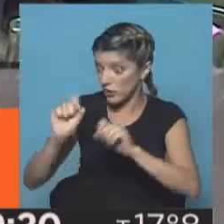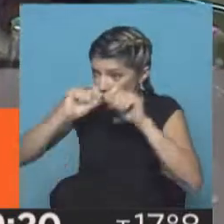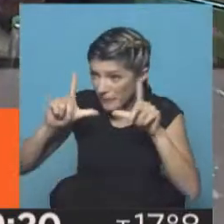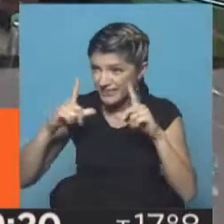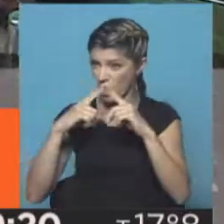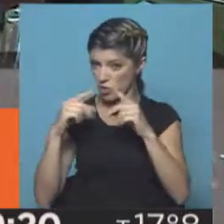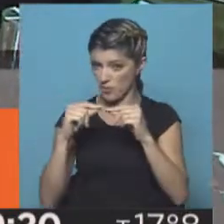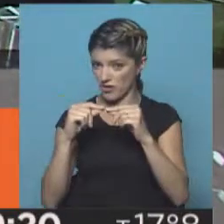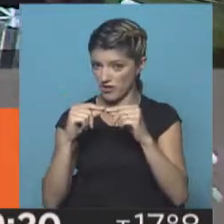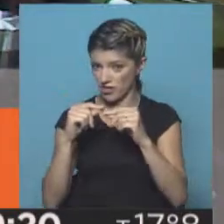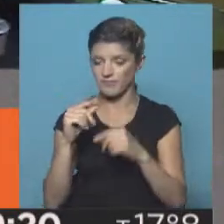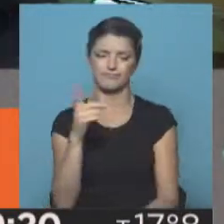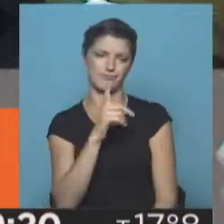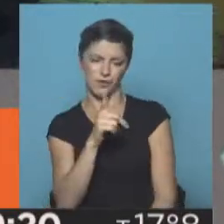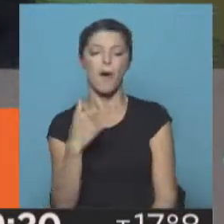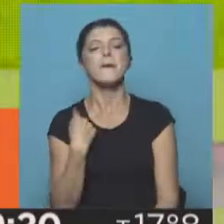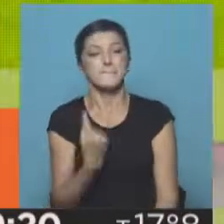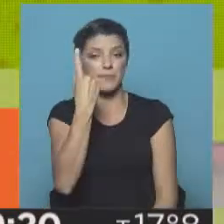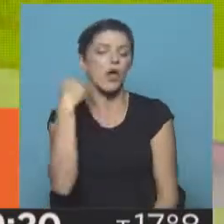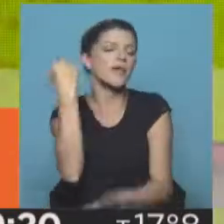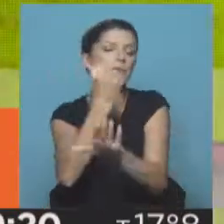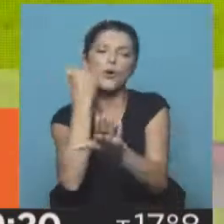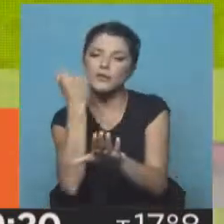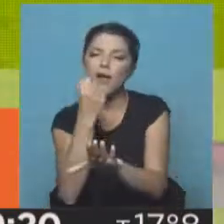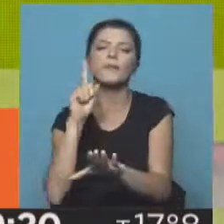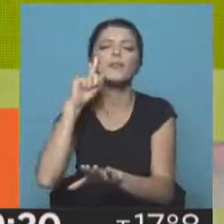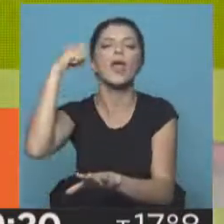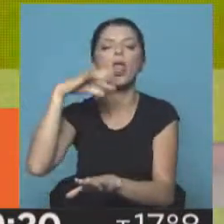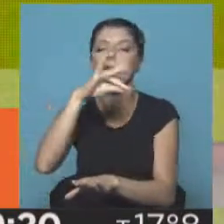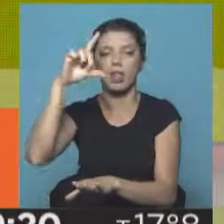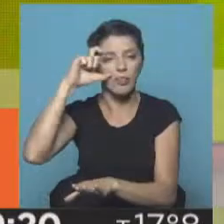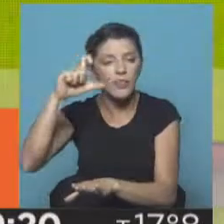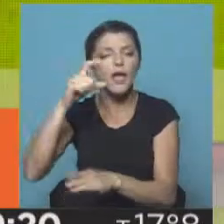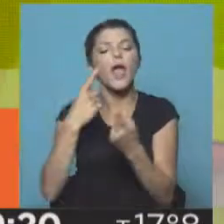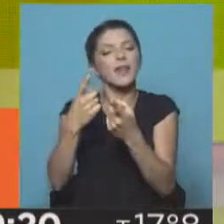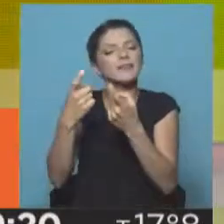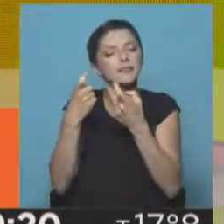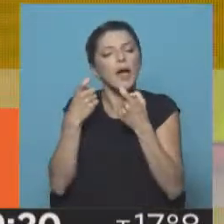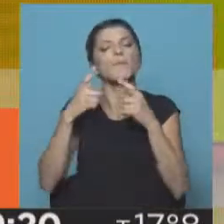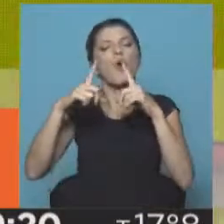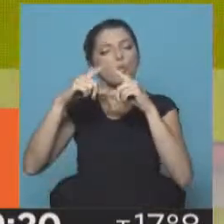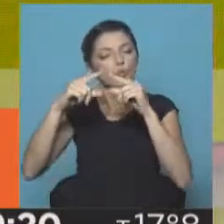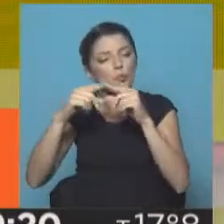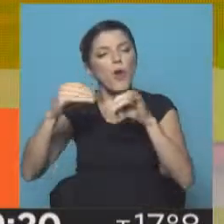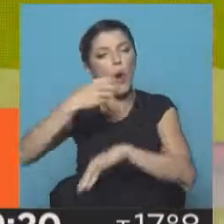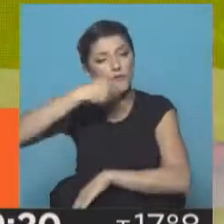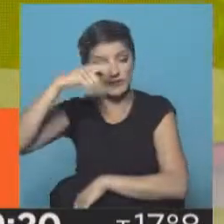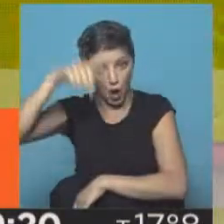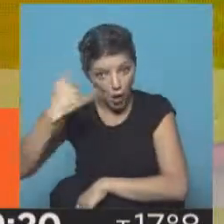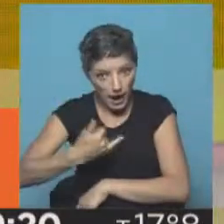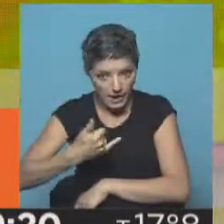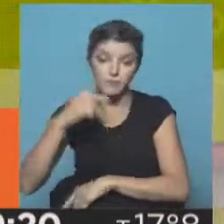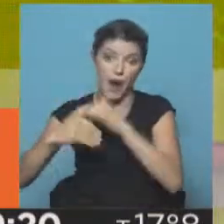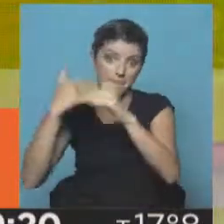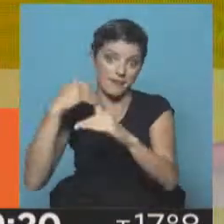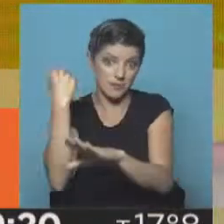No, primero creo que es muy bueno que el INDEC esté funcionando bien. La Argentina necesitaba tener datos oficiales, reales. Hoy el INDEC los tiene, eso es un avance